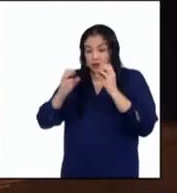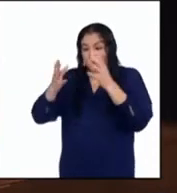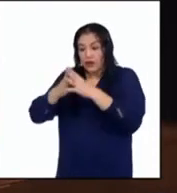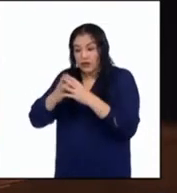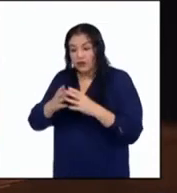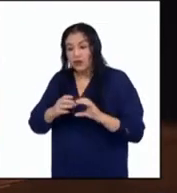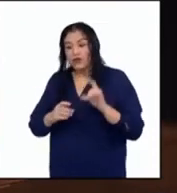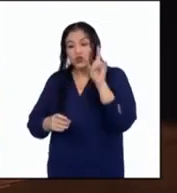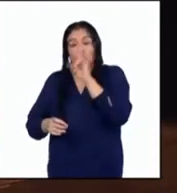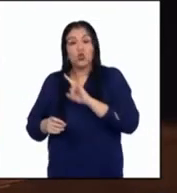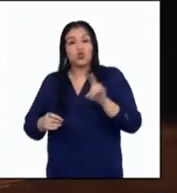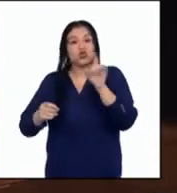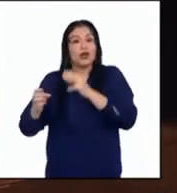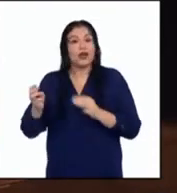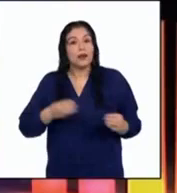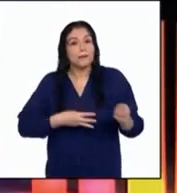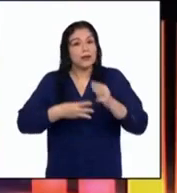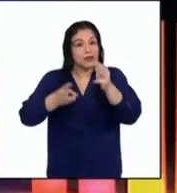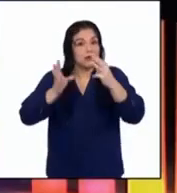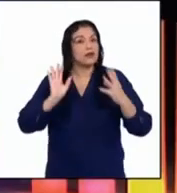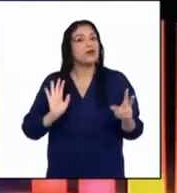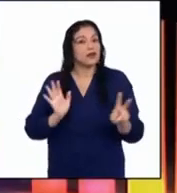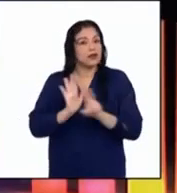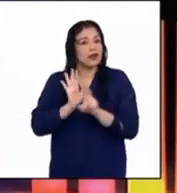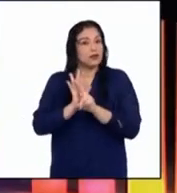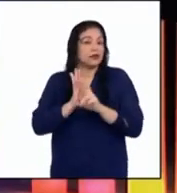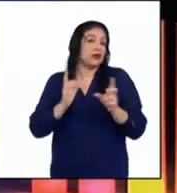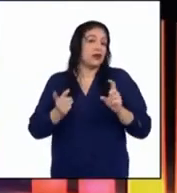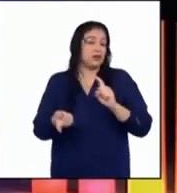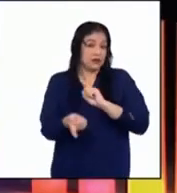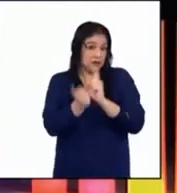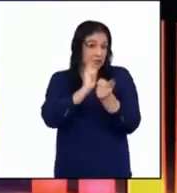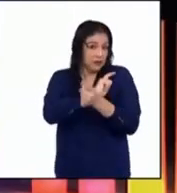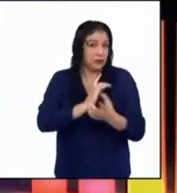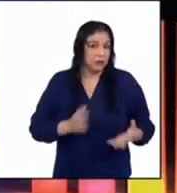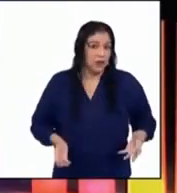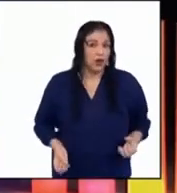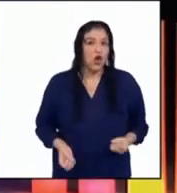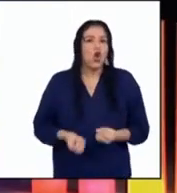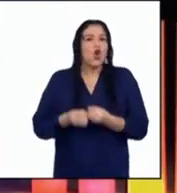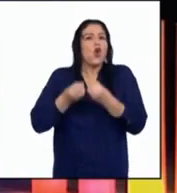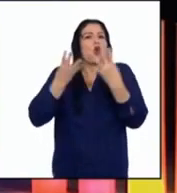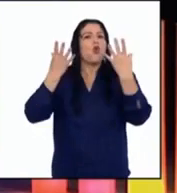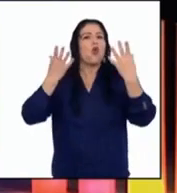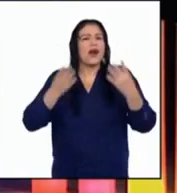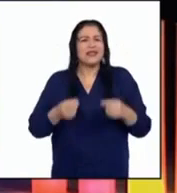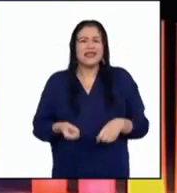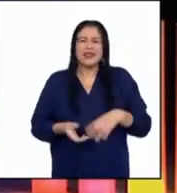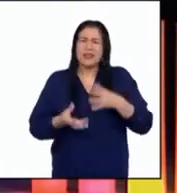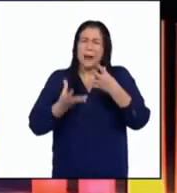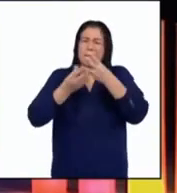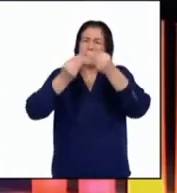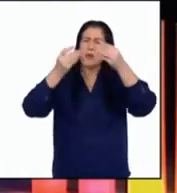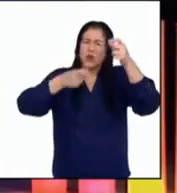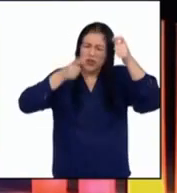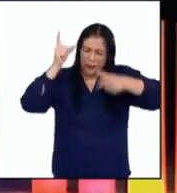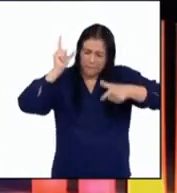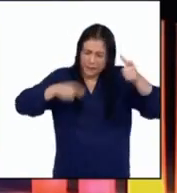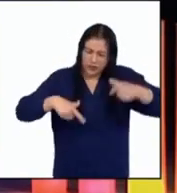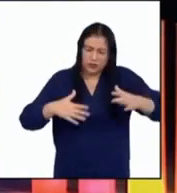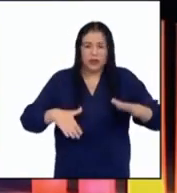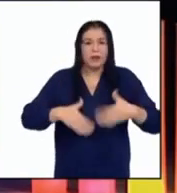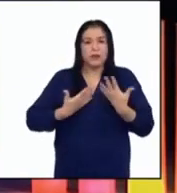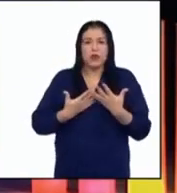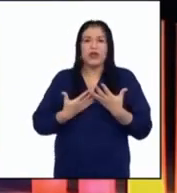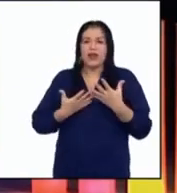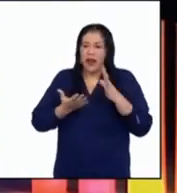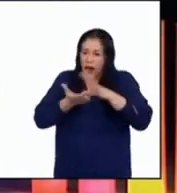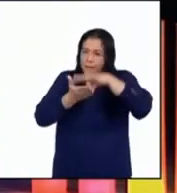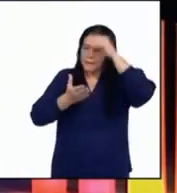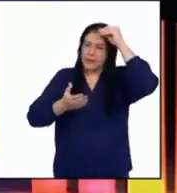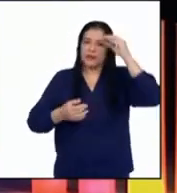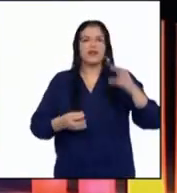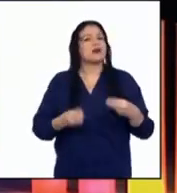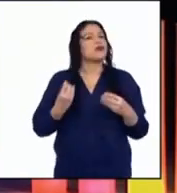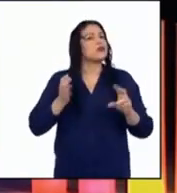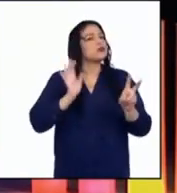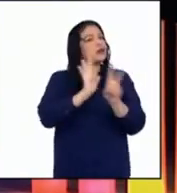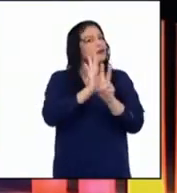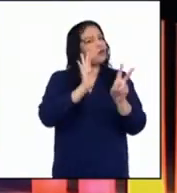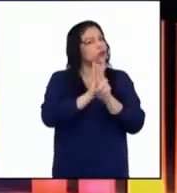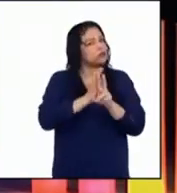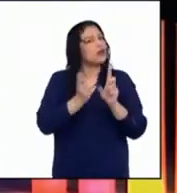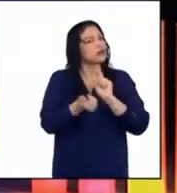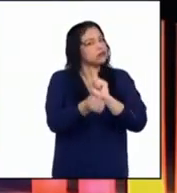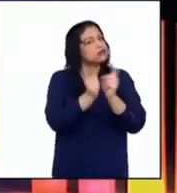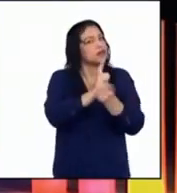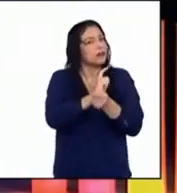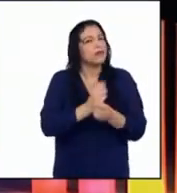una metodología como la que propone el voluntariado transformador. ¿Cuántas decenas de miles de agentes de cambio saldrían de esas canteras?